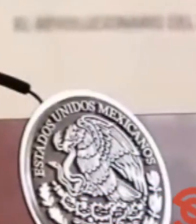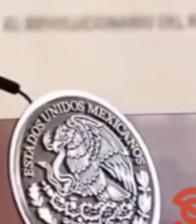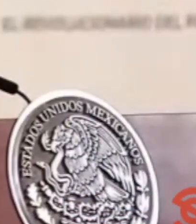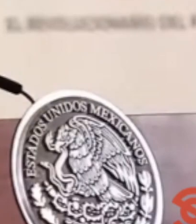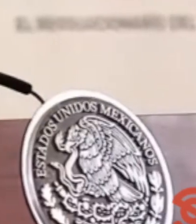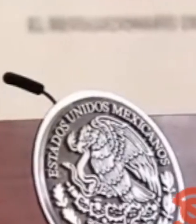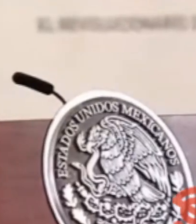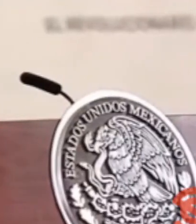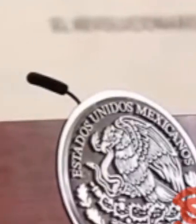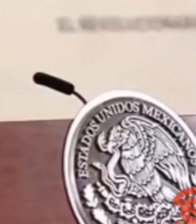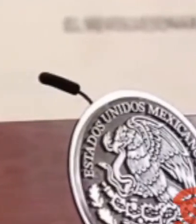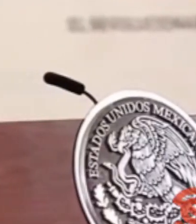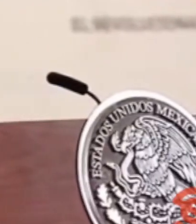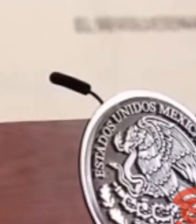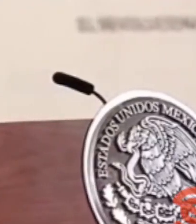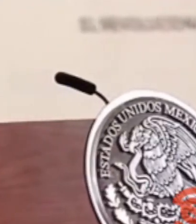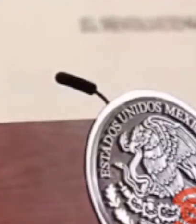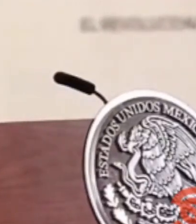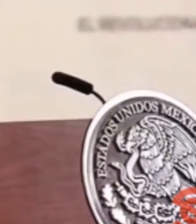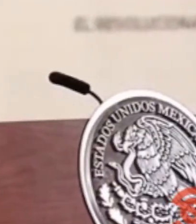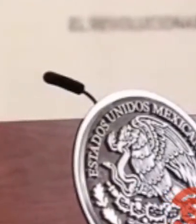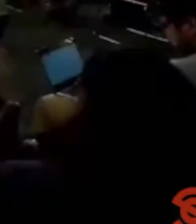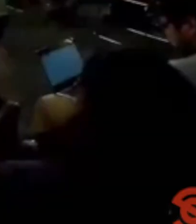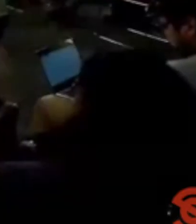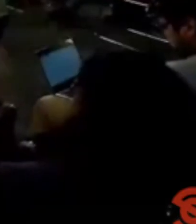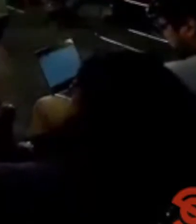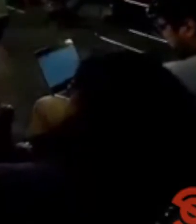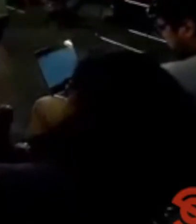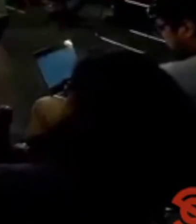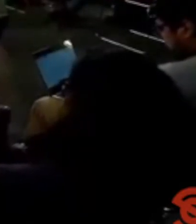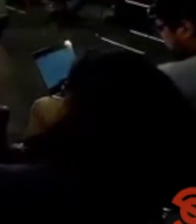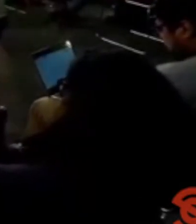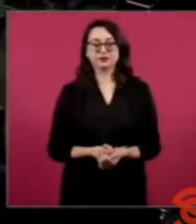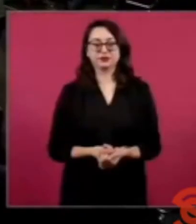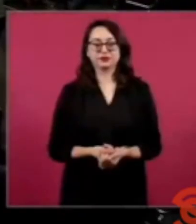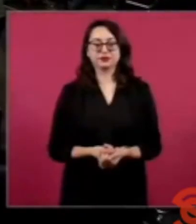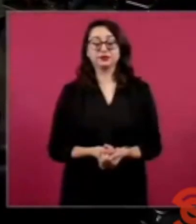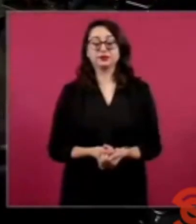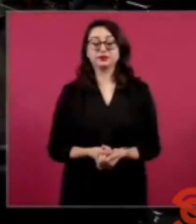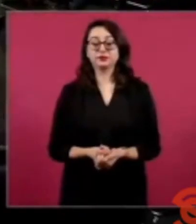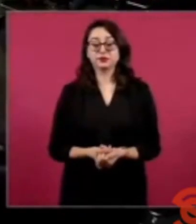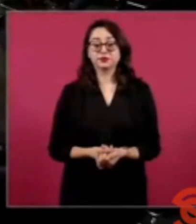Entonces, Ávila Camacho era más